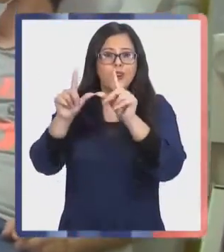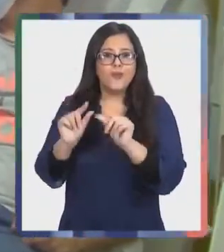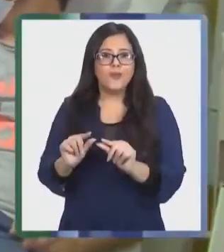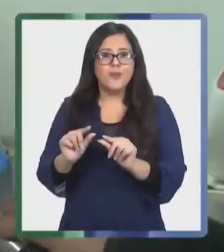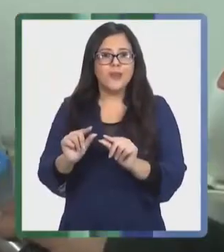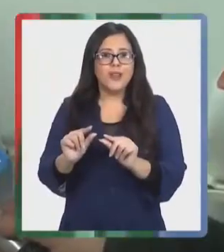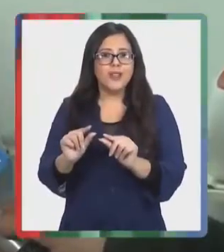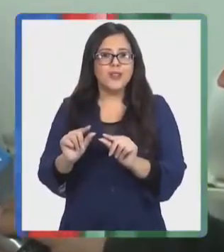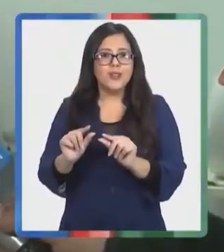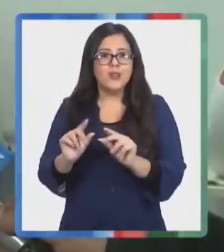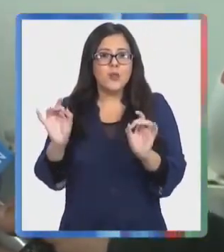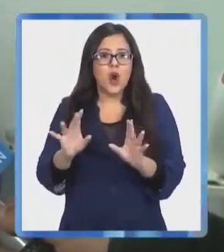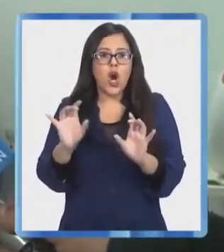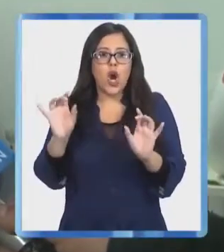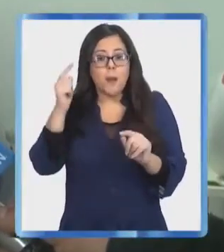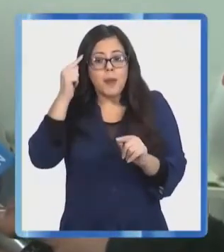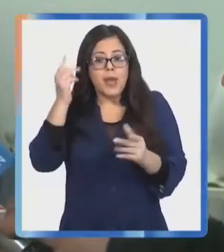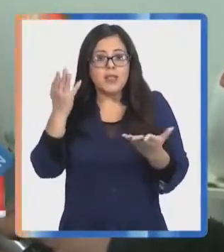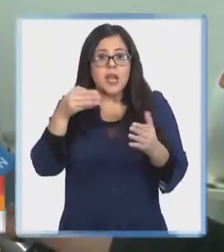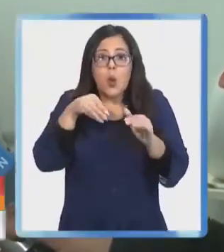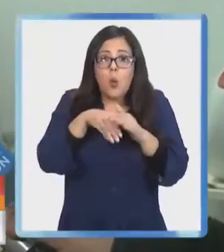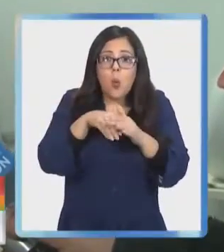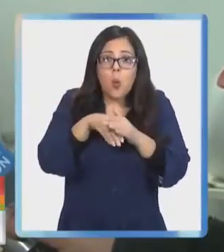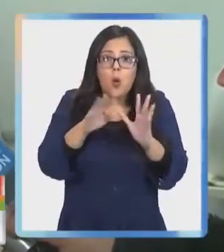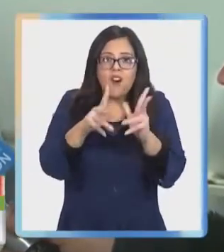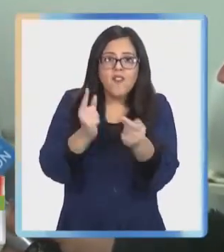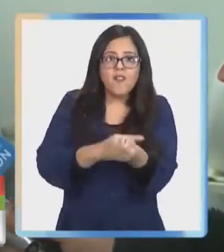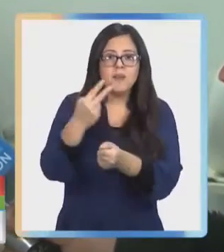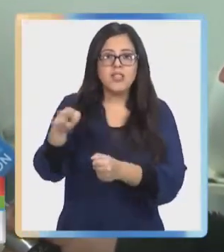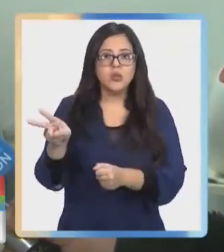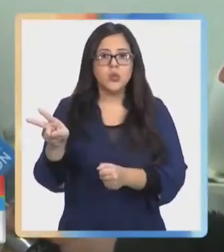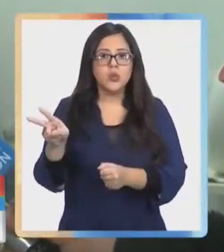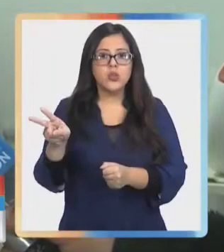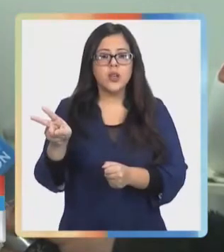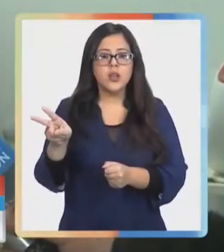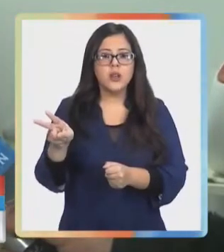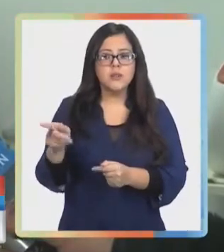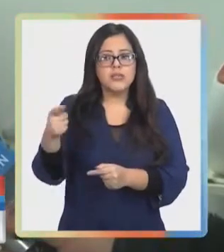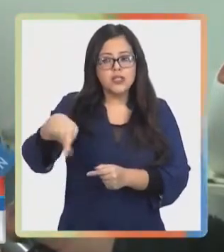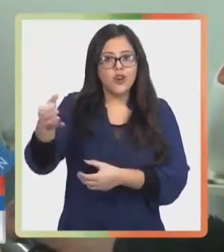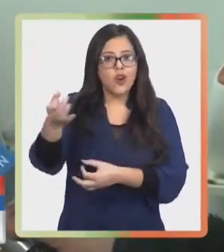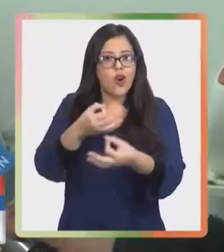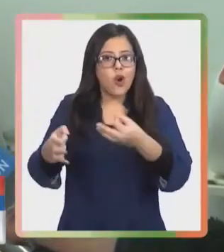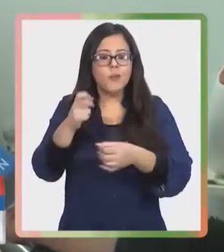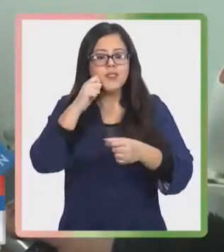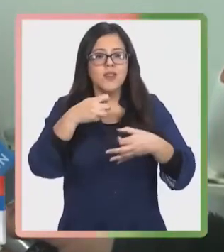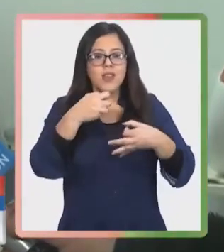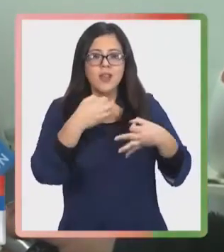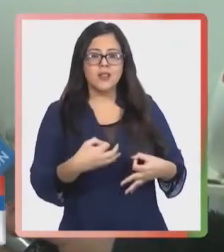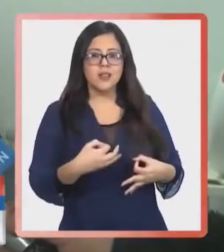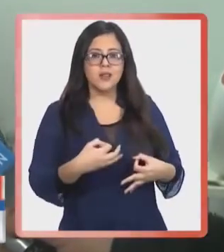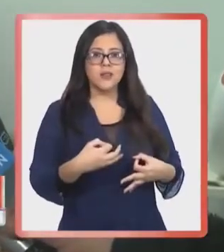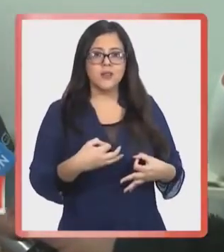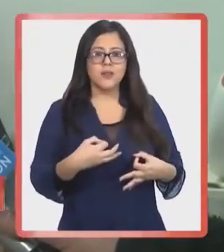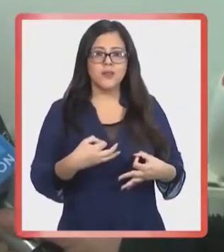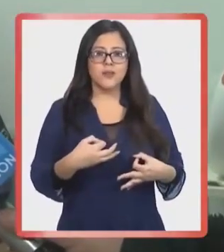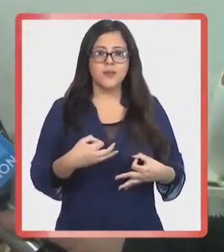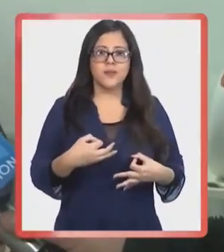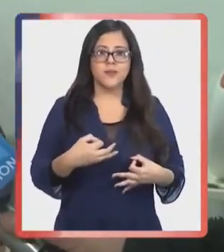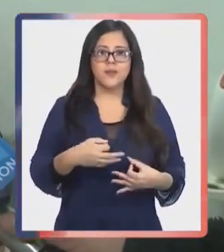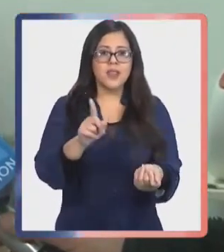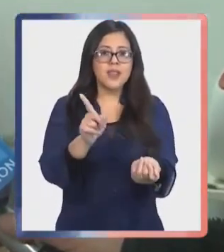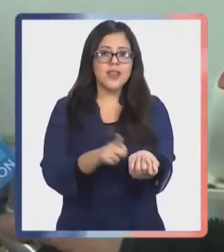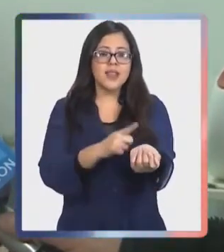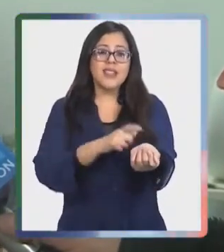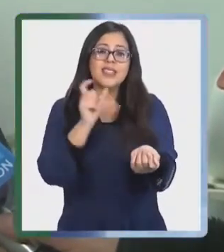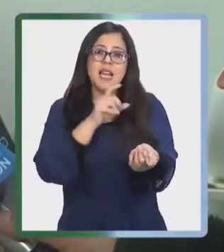grupos escasos, porque piensan que guardándose en el fondo para su familia, que es lo que comentan, aseguran